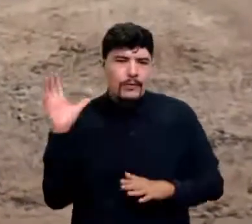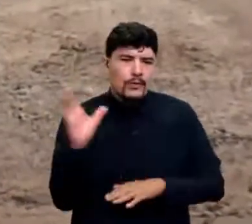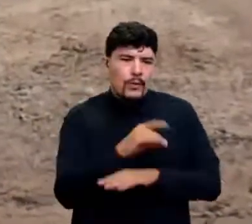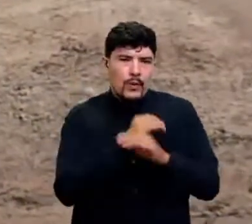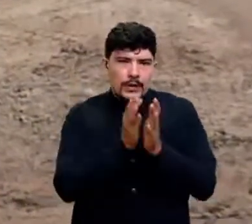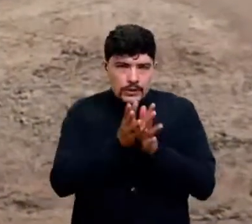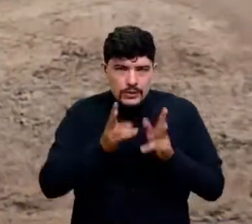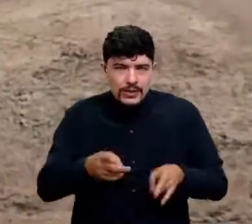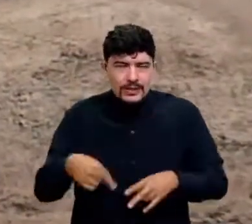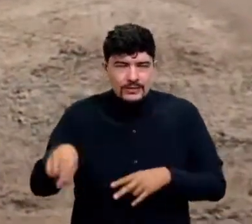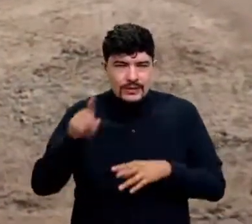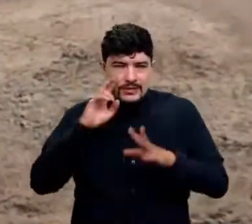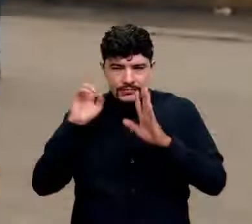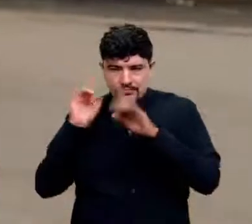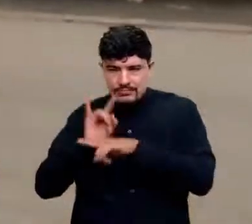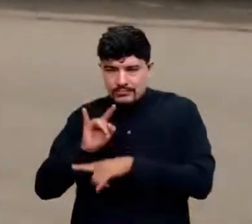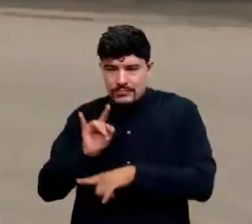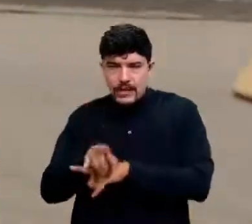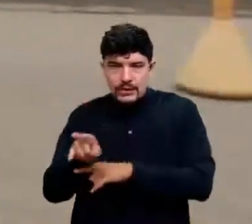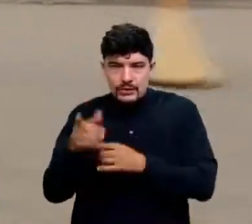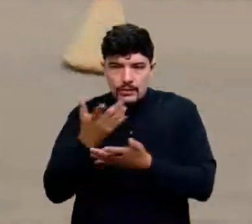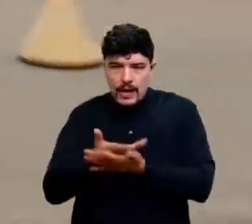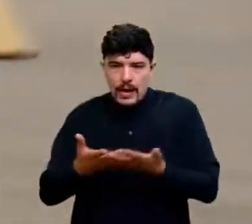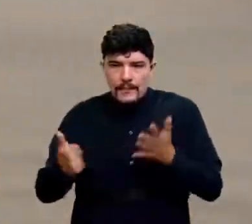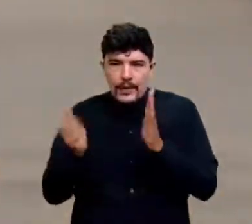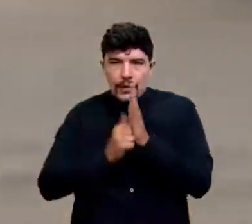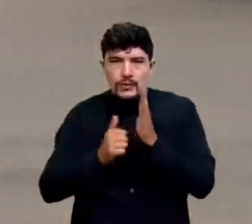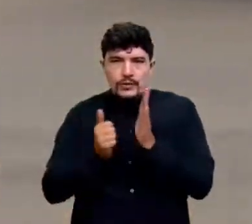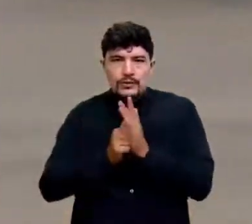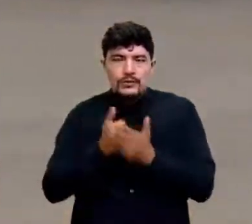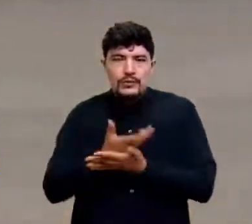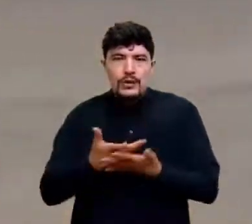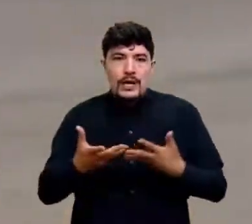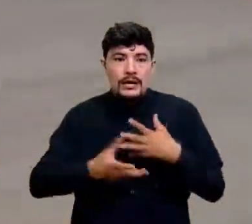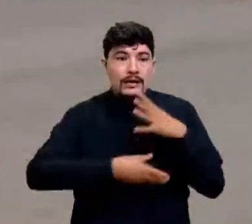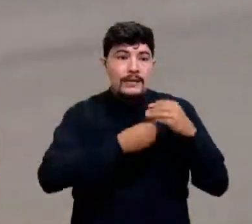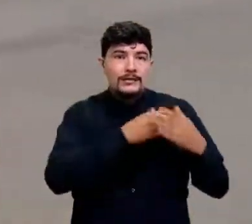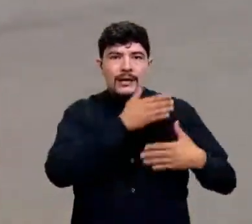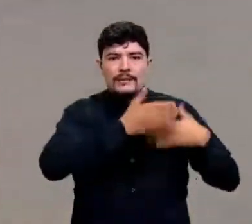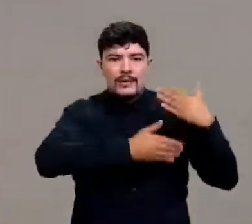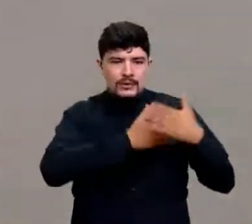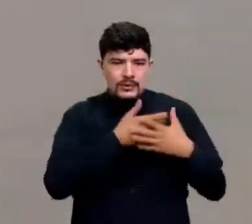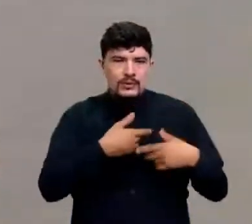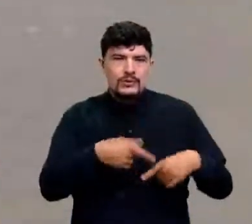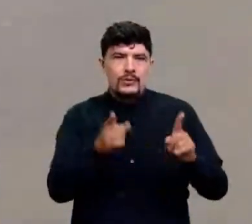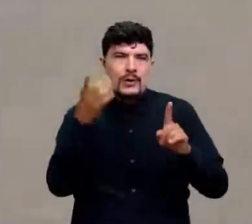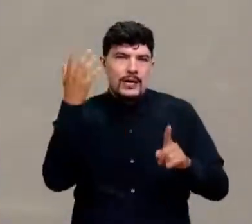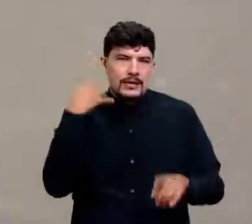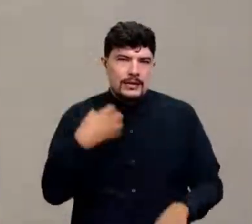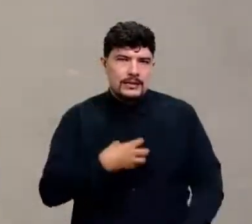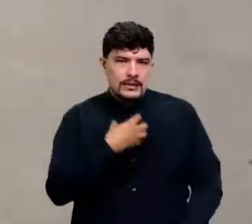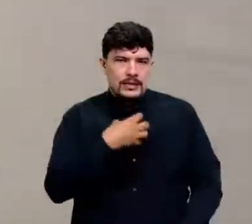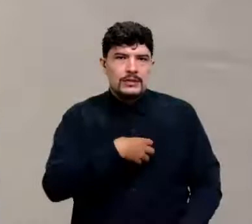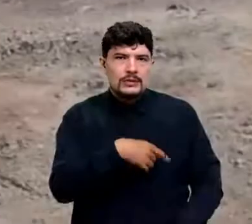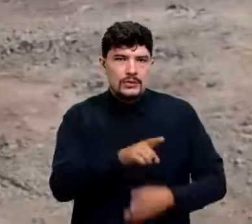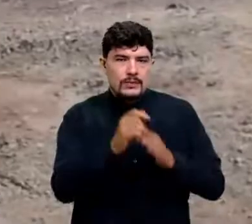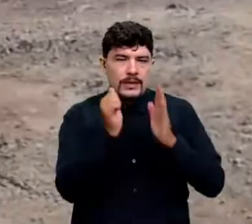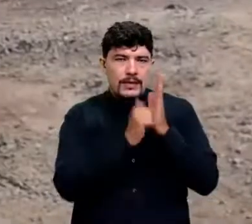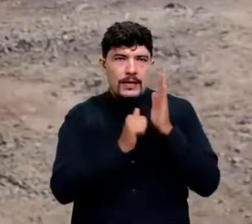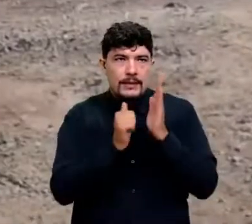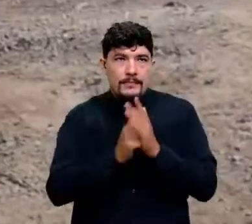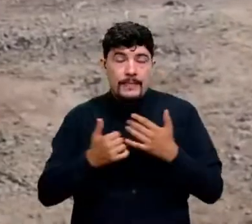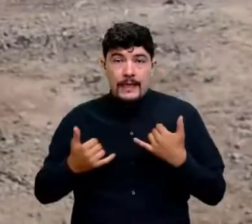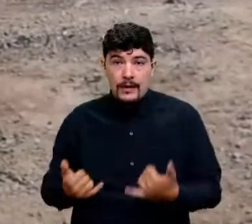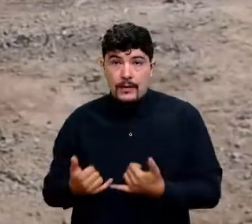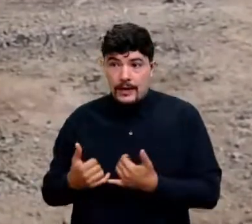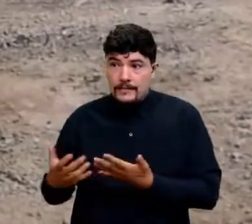observar no solo la producción de materias primas, sino también todo el proceso constructivo y la transformación de esas materias primas. Hemos